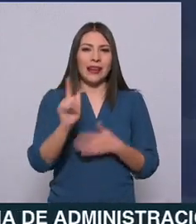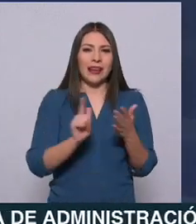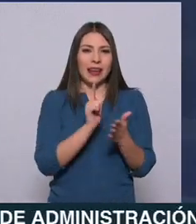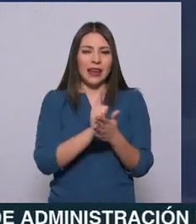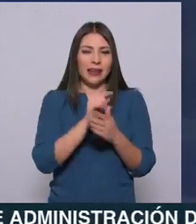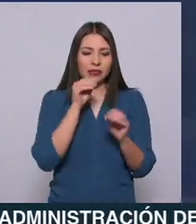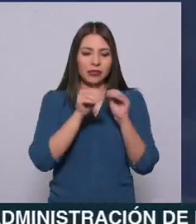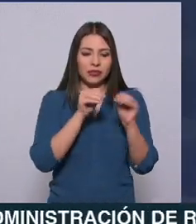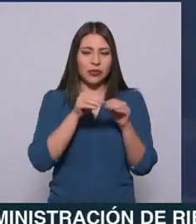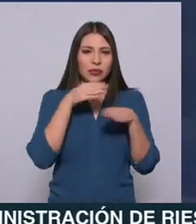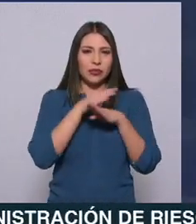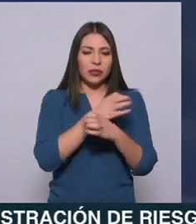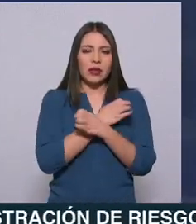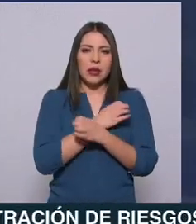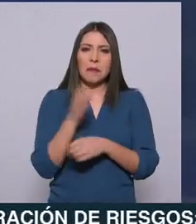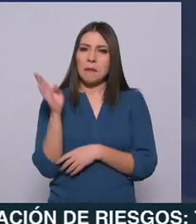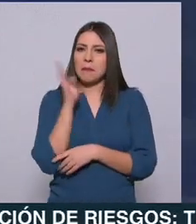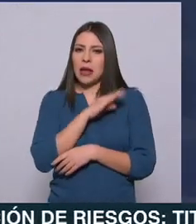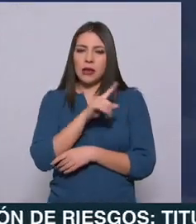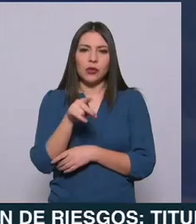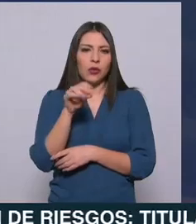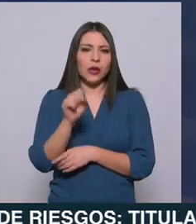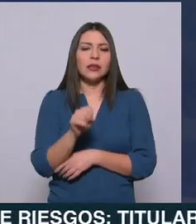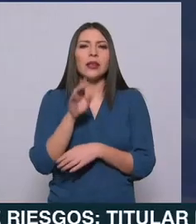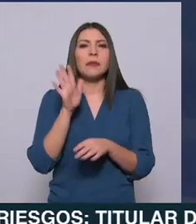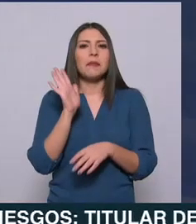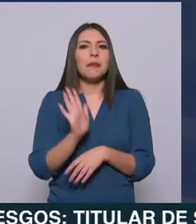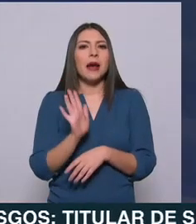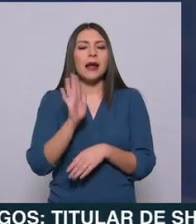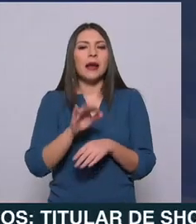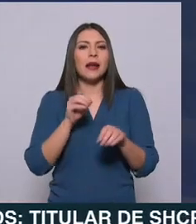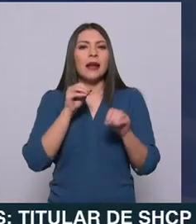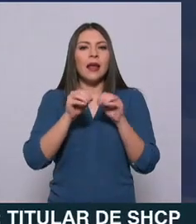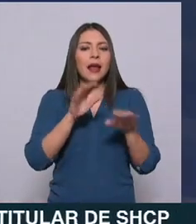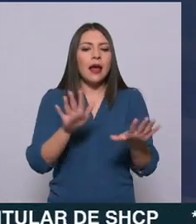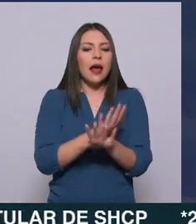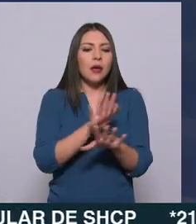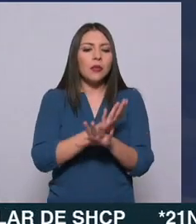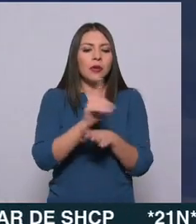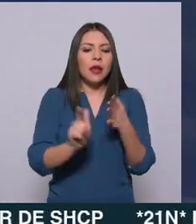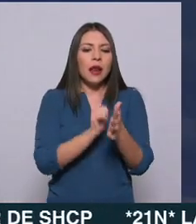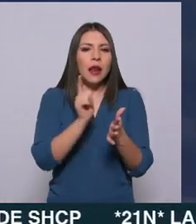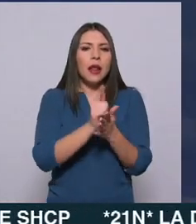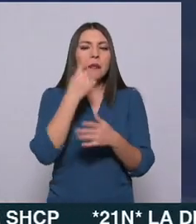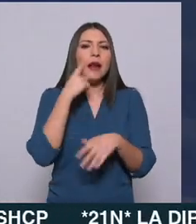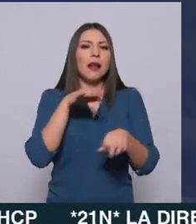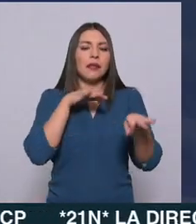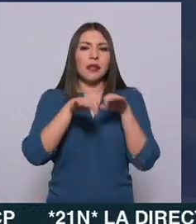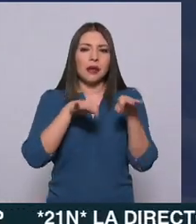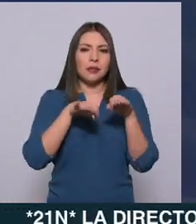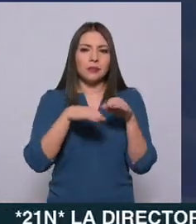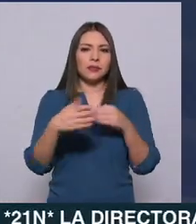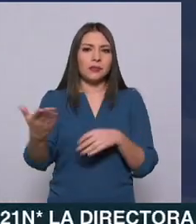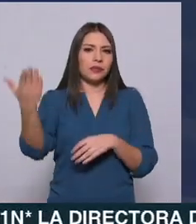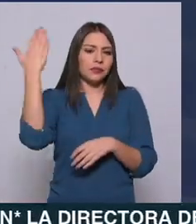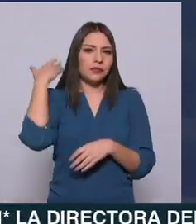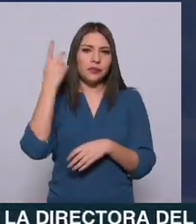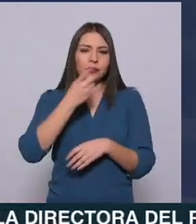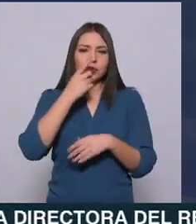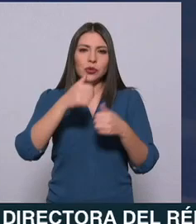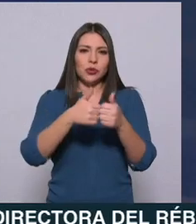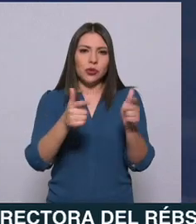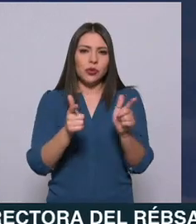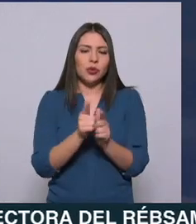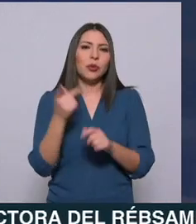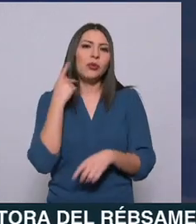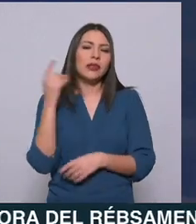una reforma laboral. Eso siempre se dijo. Lo dijimos desde la izquierda, se dijo a través de